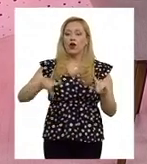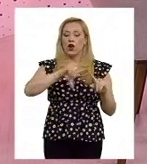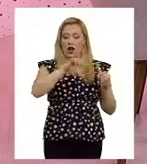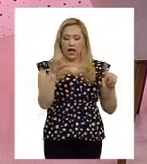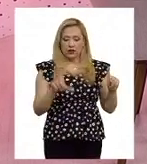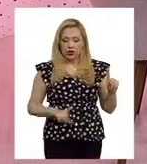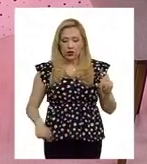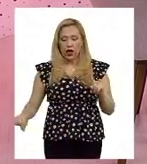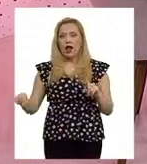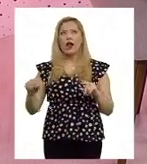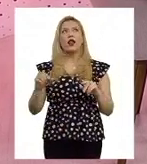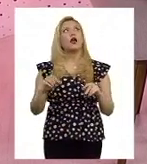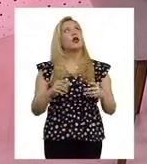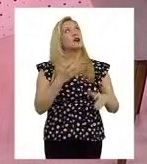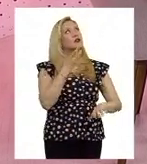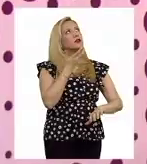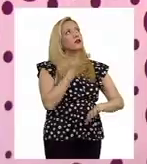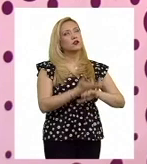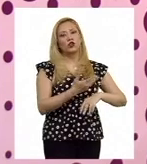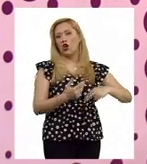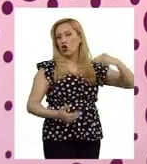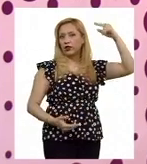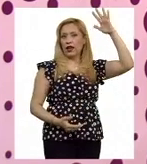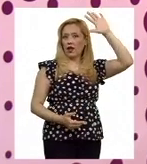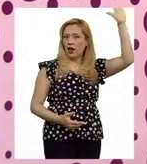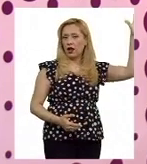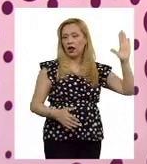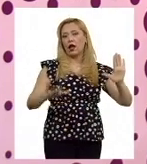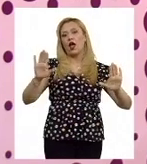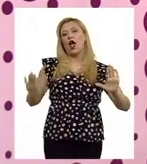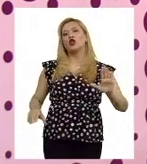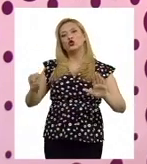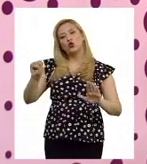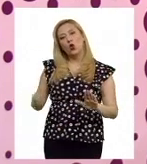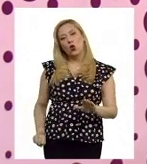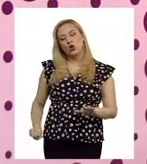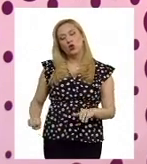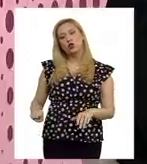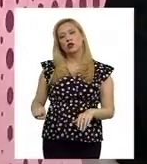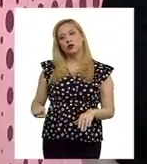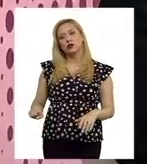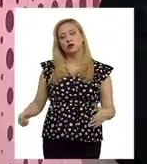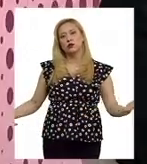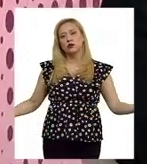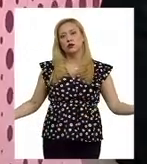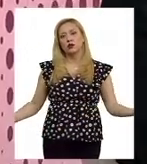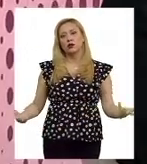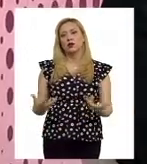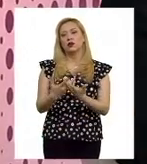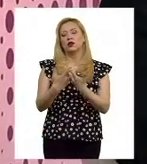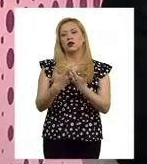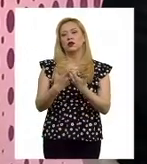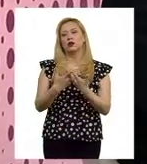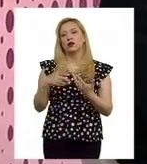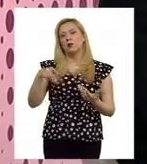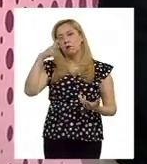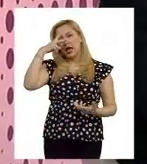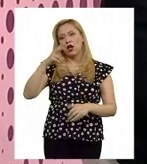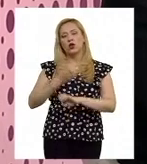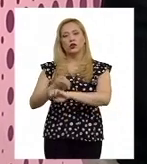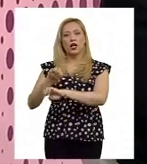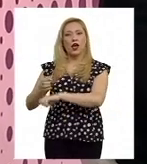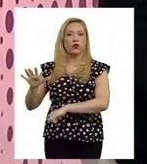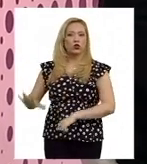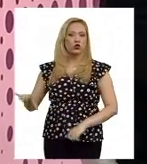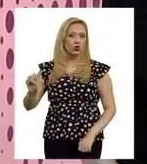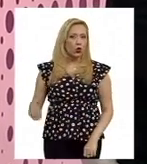los países del norte de Centroamérica y hará lo mismo los gobernadores de los estados del sur sureste de México.